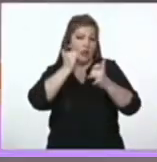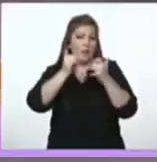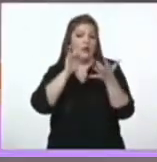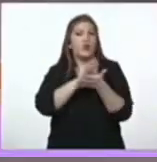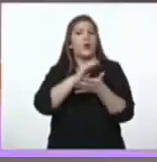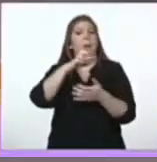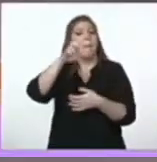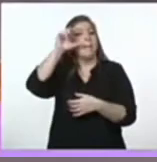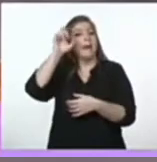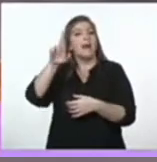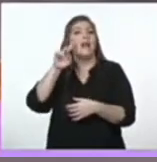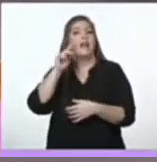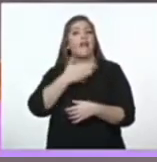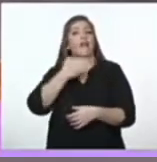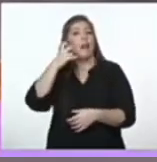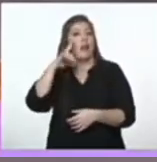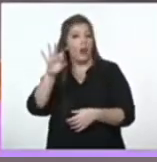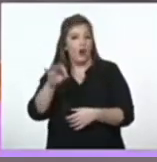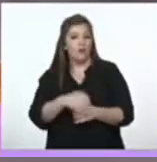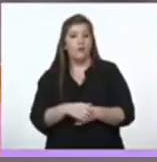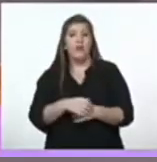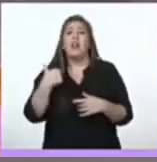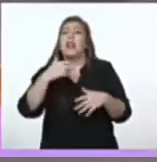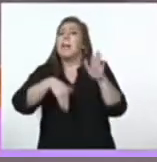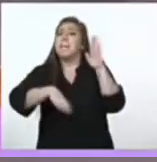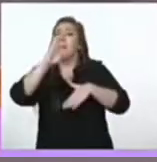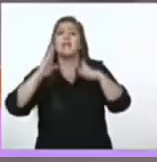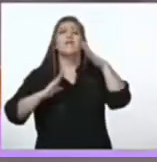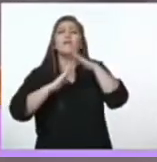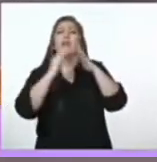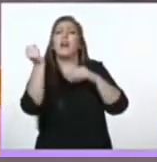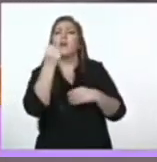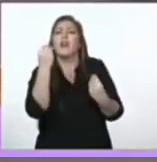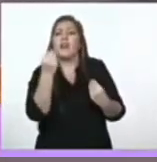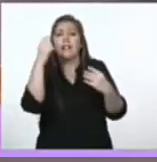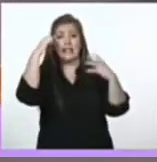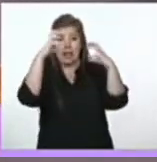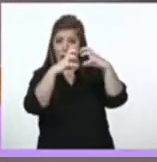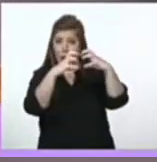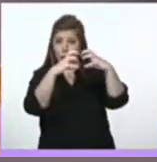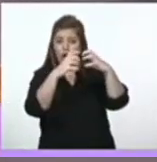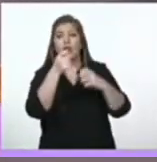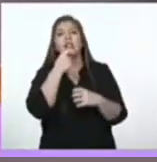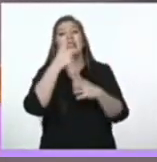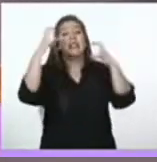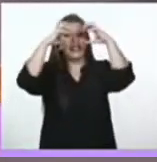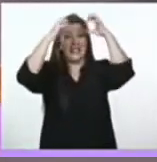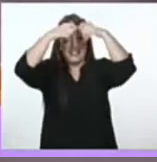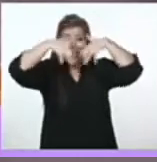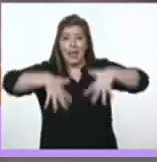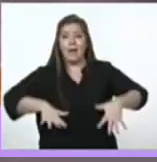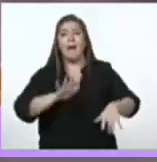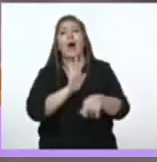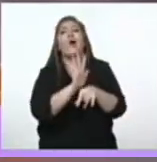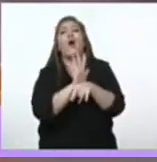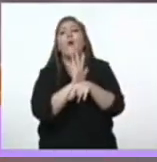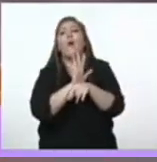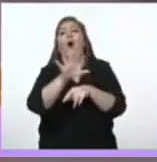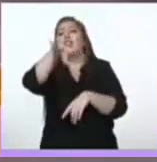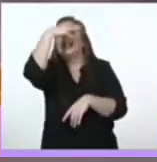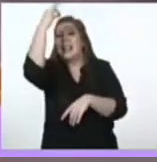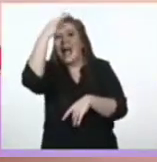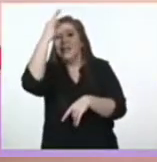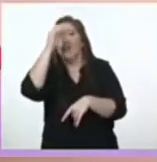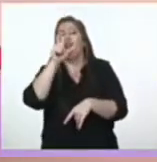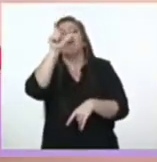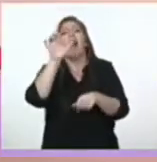órgano más importante es el cerebro. Si uno tuviera que elegir, tipo, si sistema nervioso fuese una obra de teatro, el actor protagónico, ¿quién